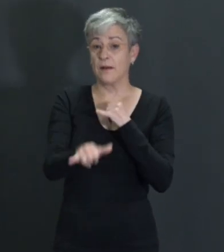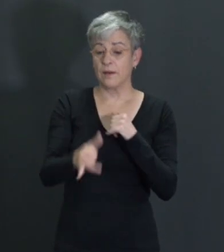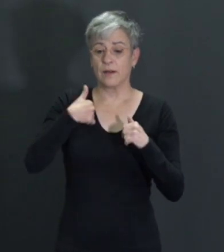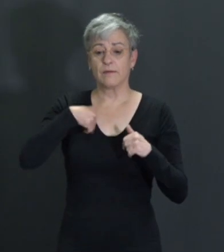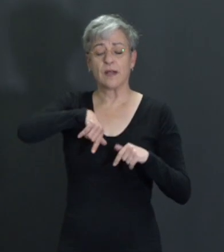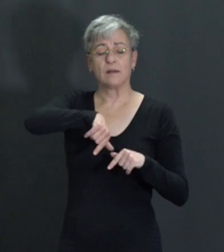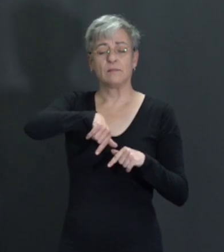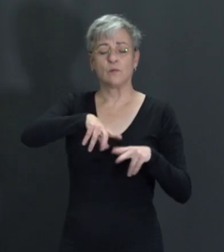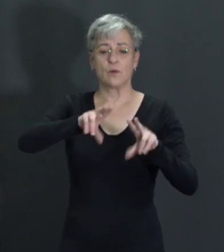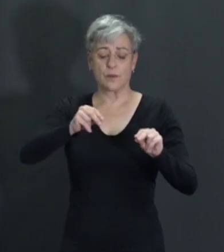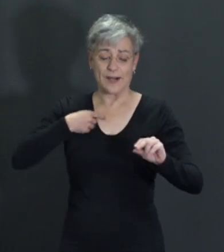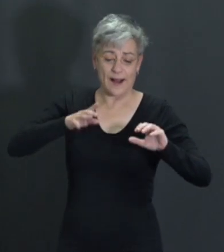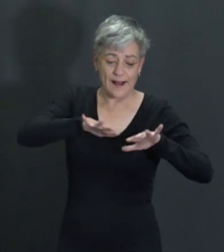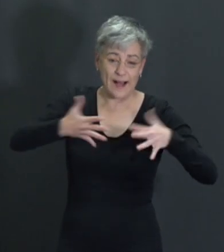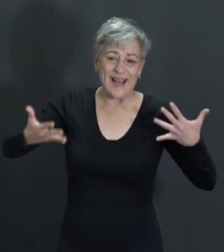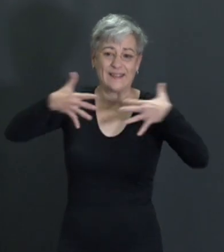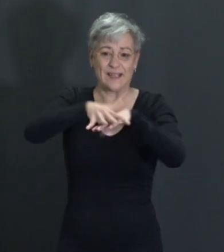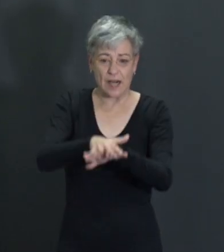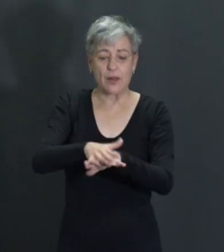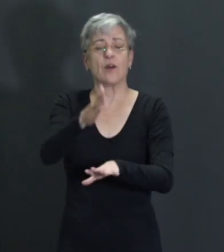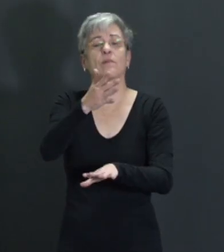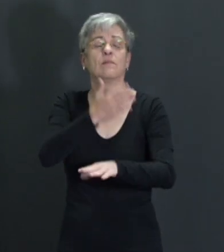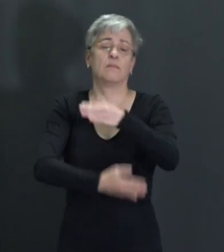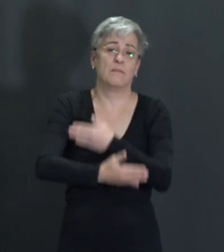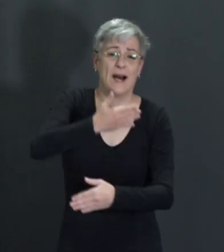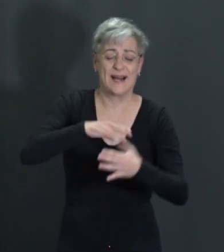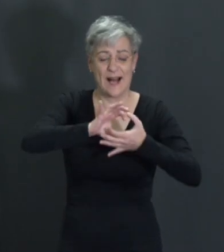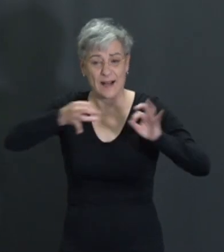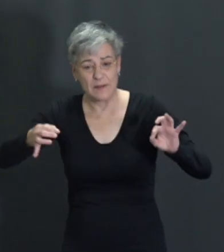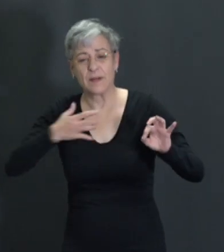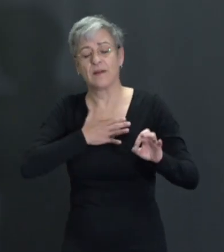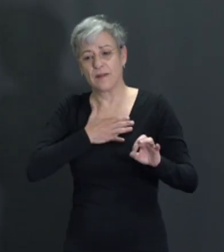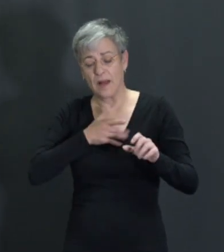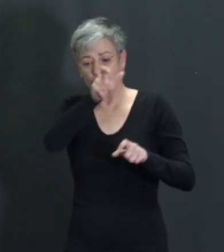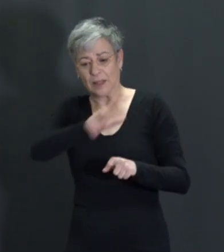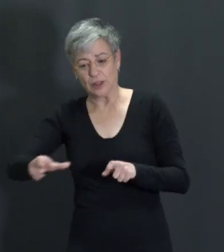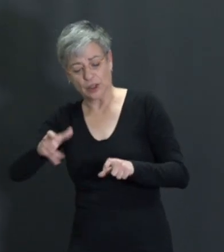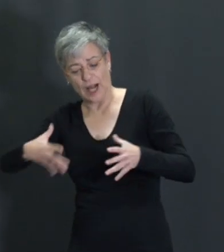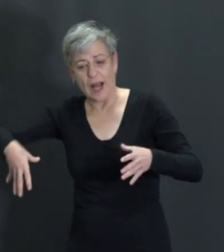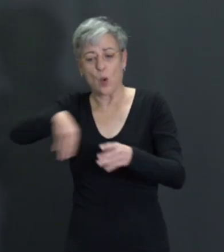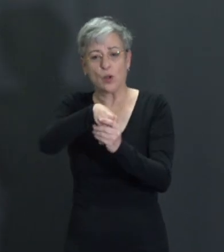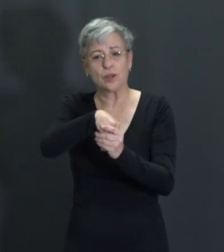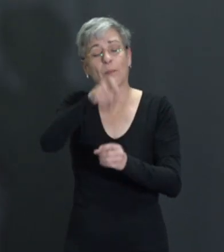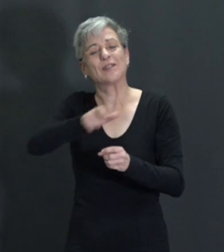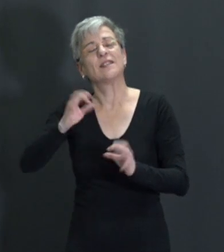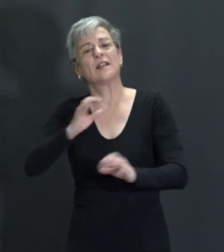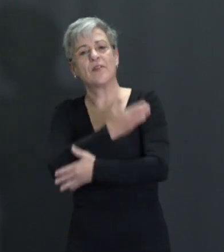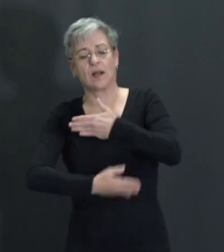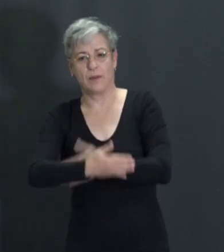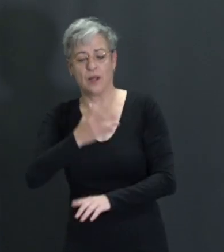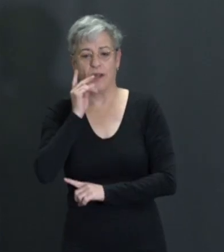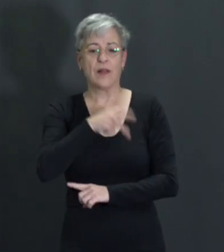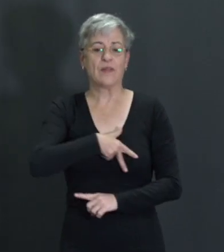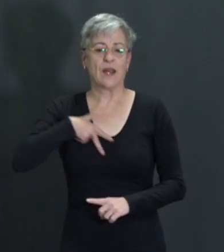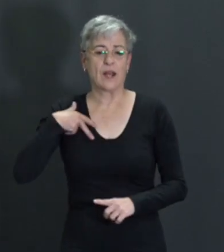Mathieu, responsable de Integración Paralímpica, de Accesibilidad y de la Inclusión de las Personas con Discapacidad en la Delegación General en los